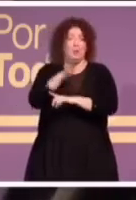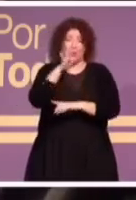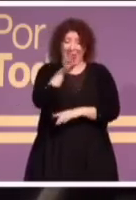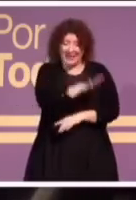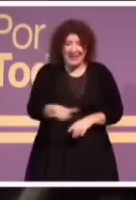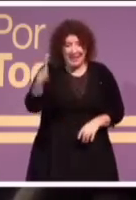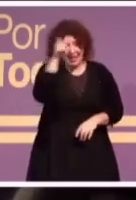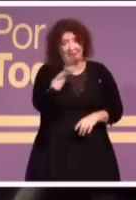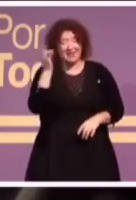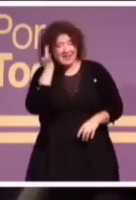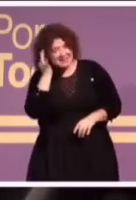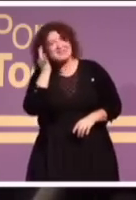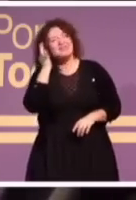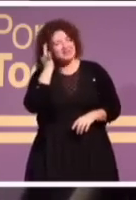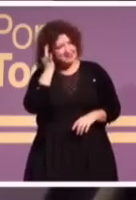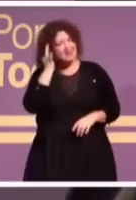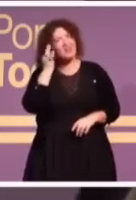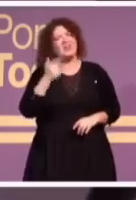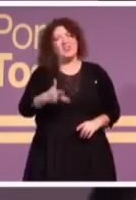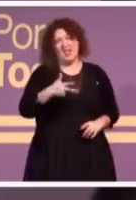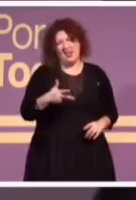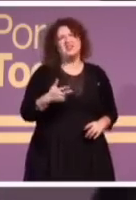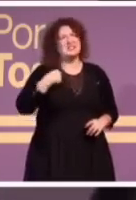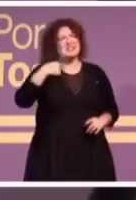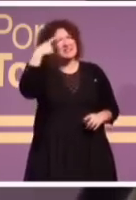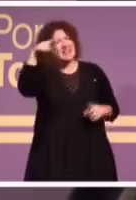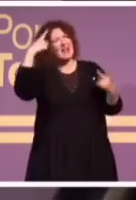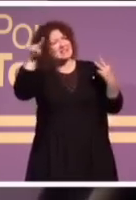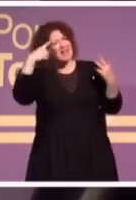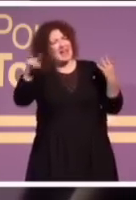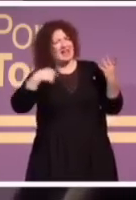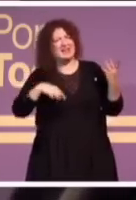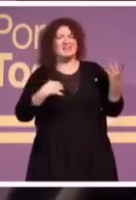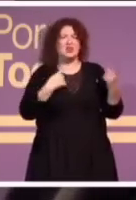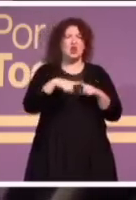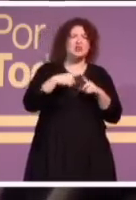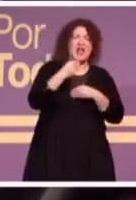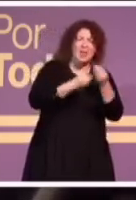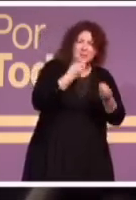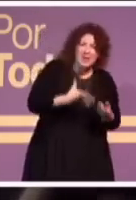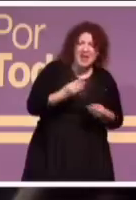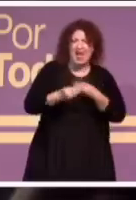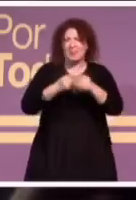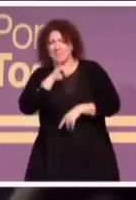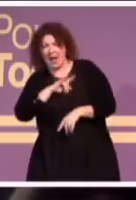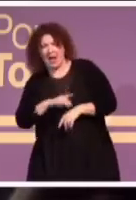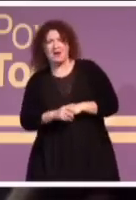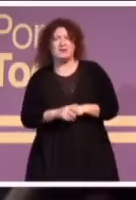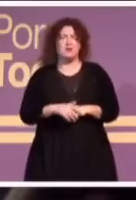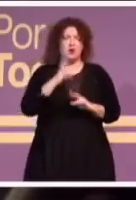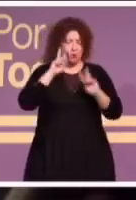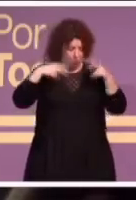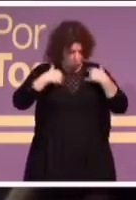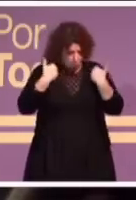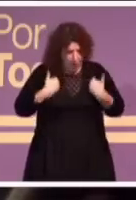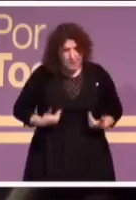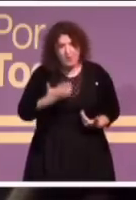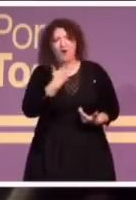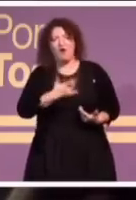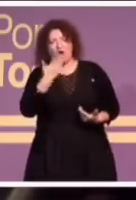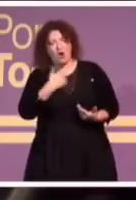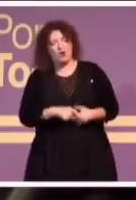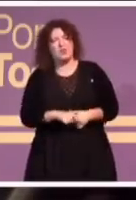hijos, hijas e hijes tienen derecho a saber que tratar bien está bien y que tratar mal está mal, a conocer su cuerpo,